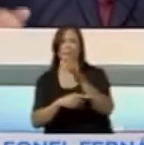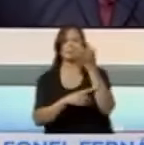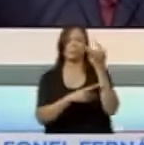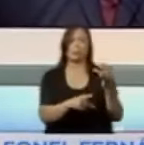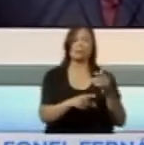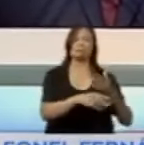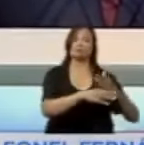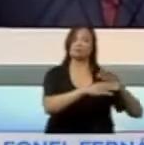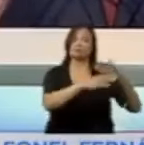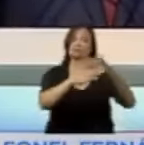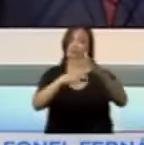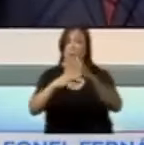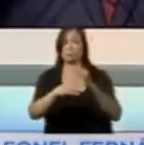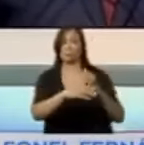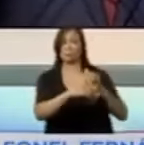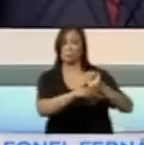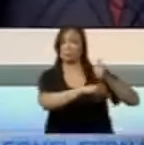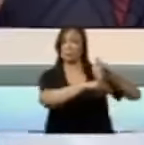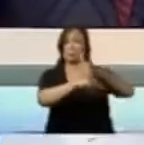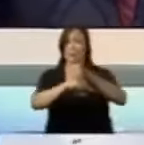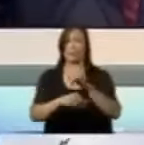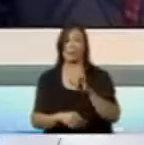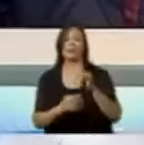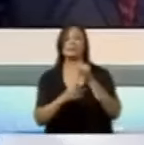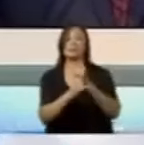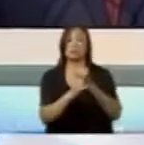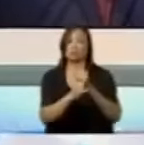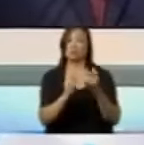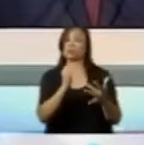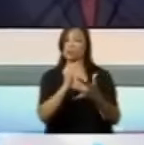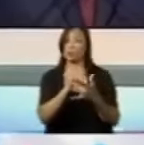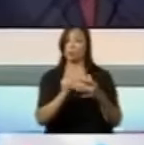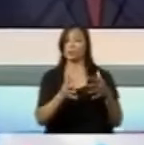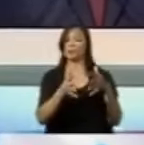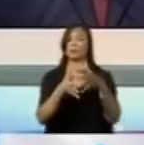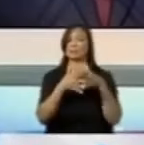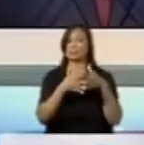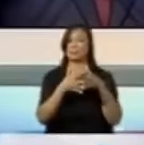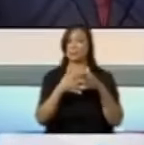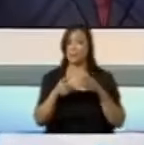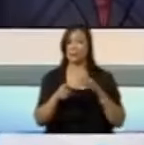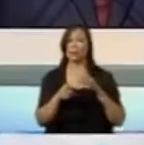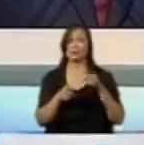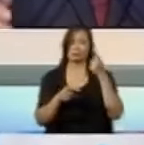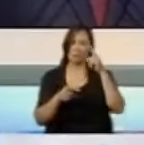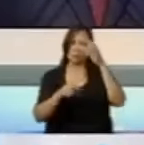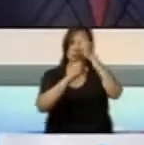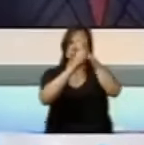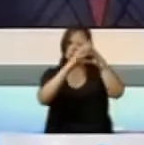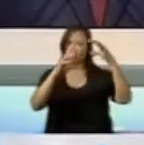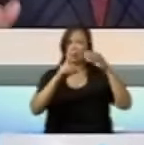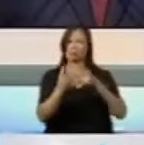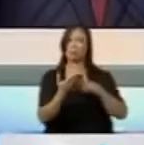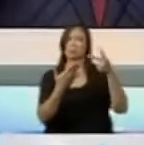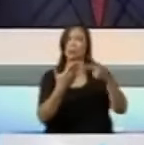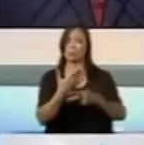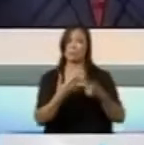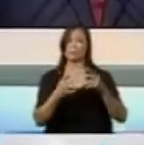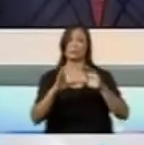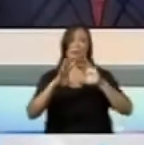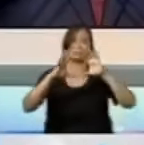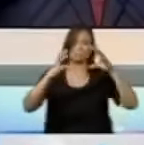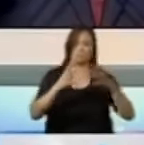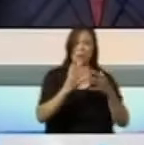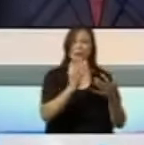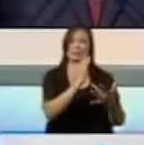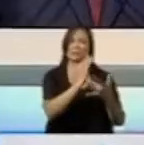qué razón se construye el ITLA? El Instituto Tecnológico de las Américas es parte de una cosmovisión, es parte de un